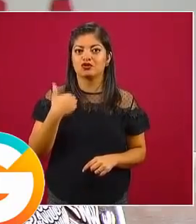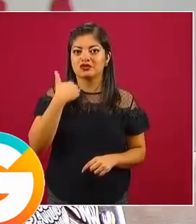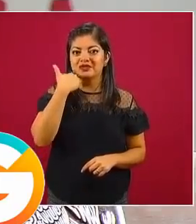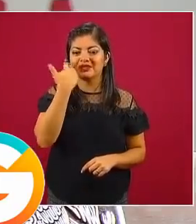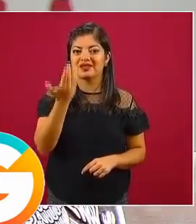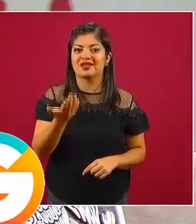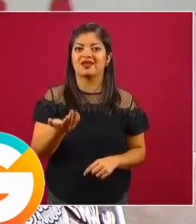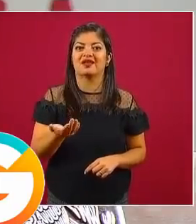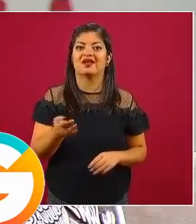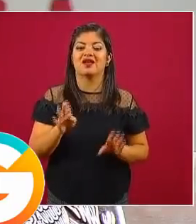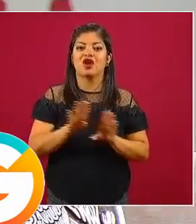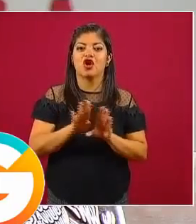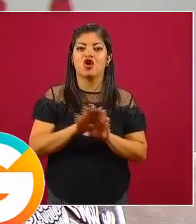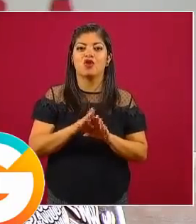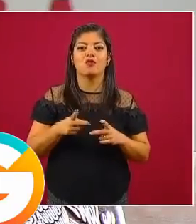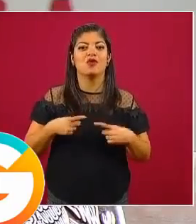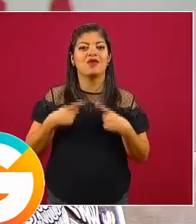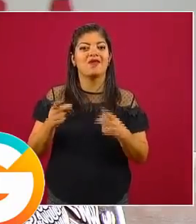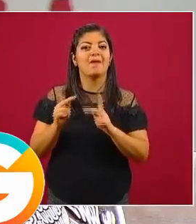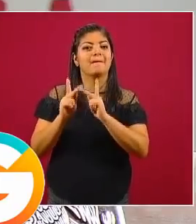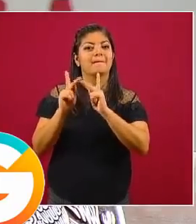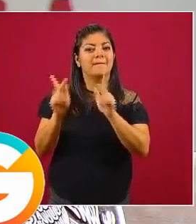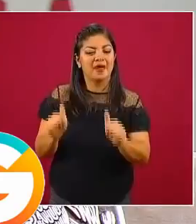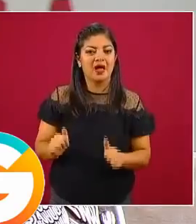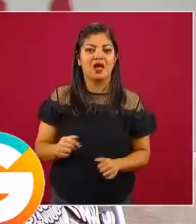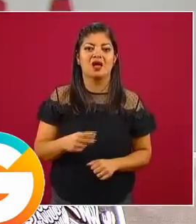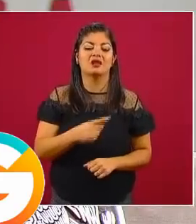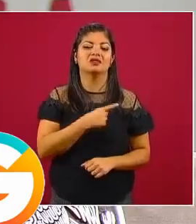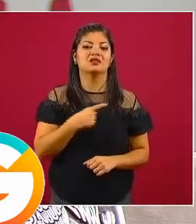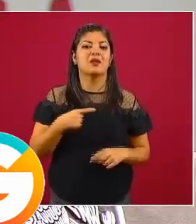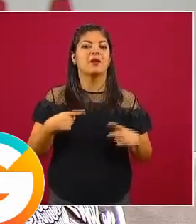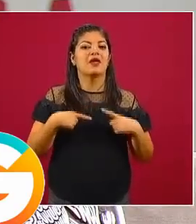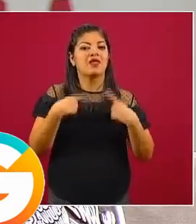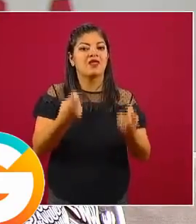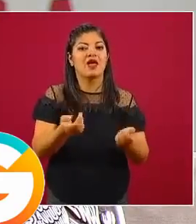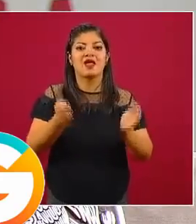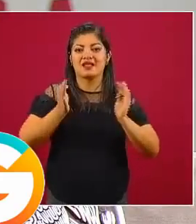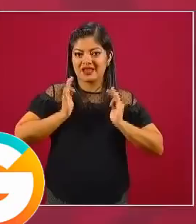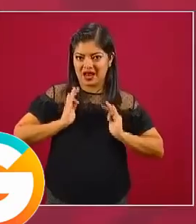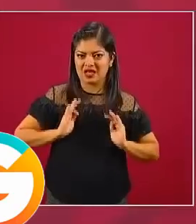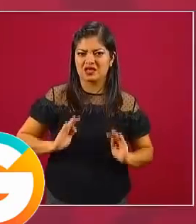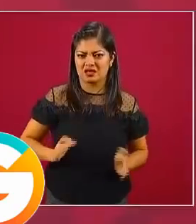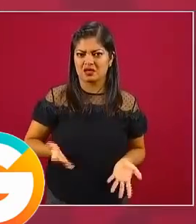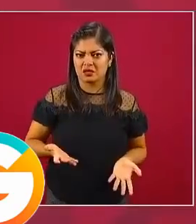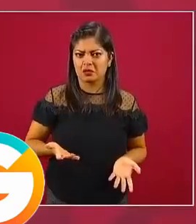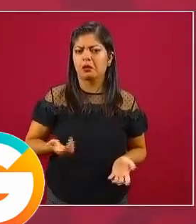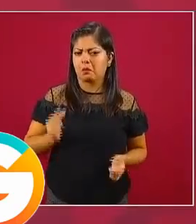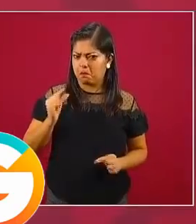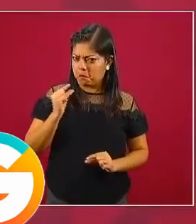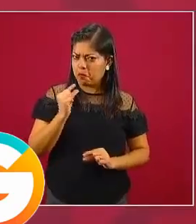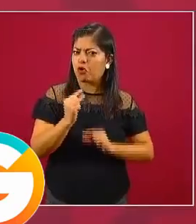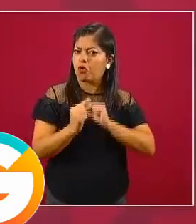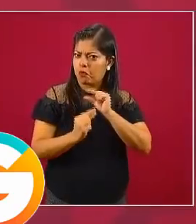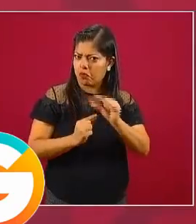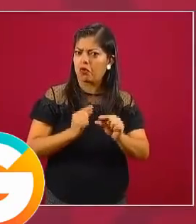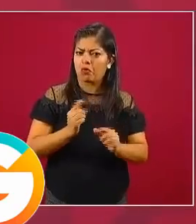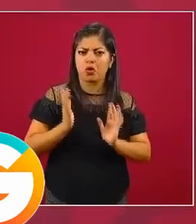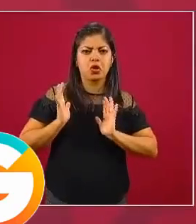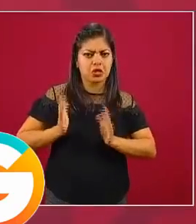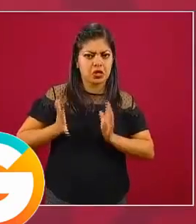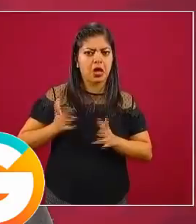garantizando la paz, la tranquilidad, como se ha venido logrando,